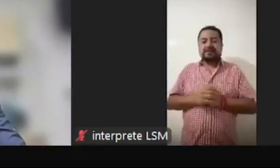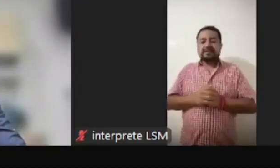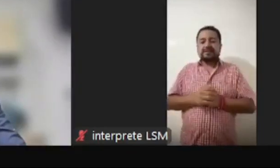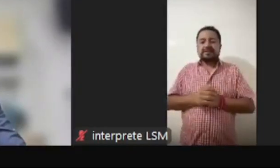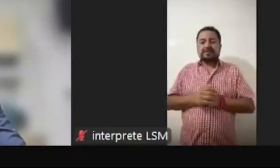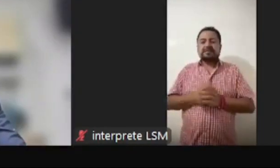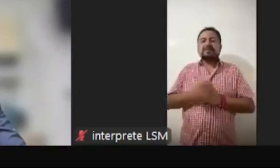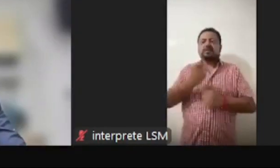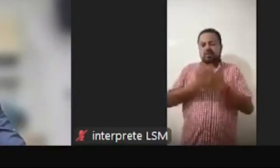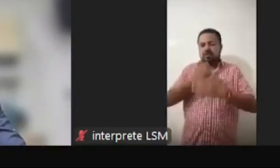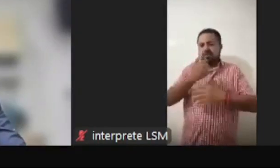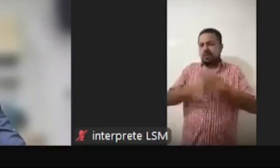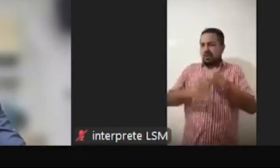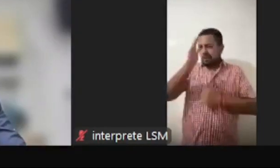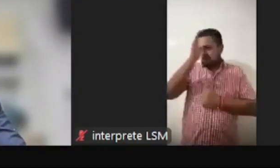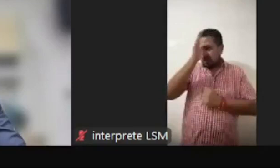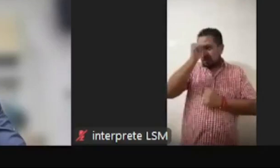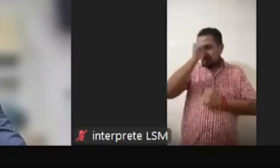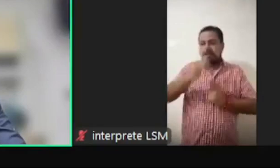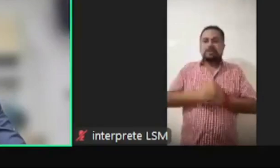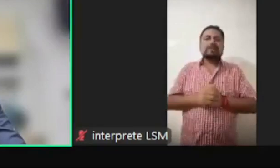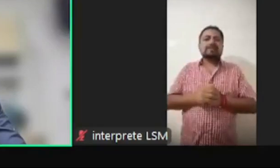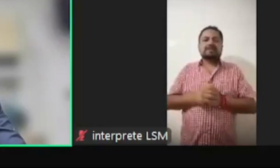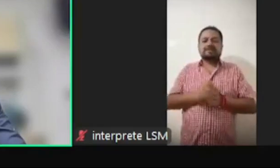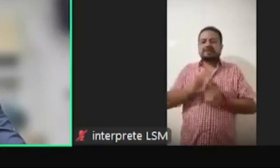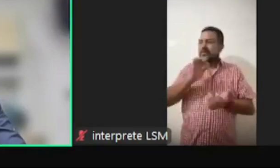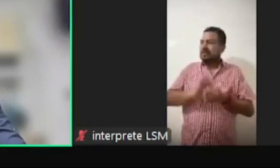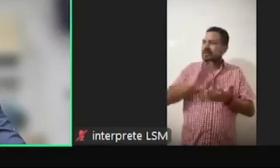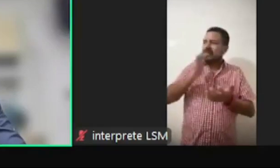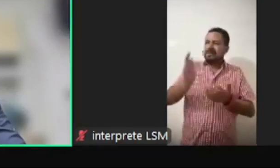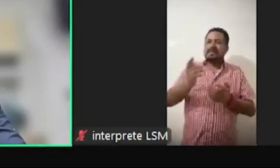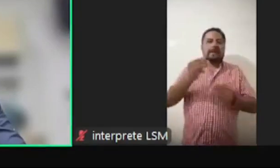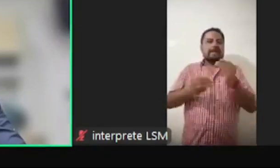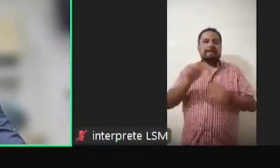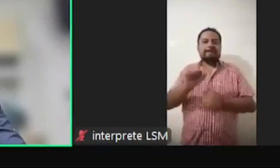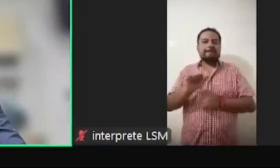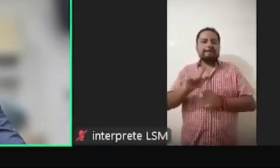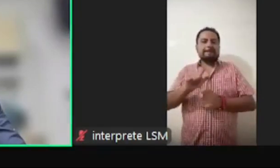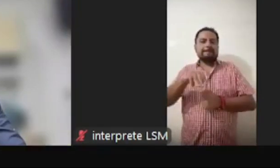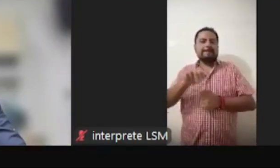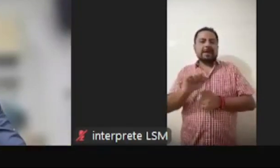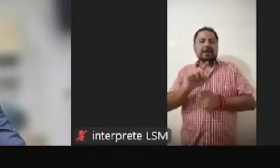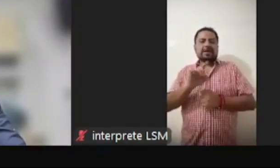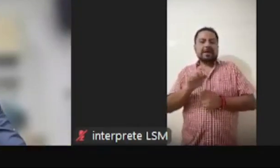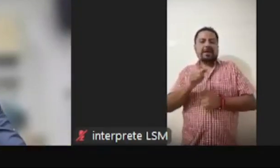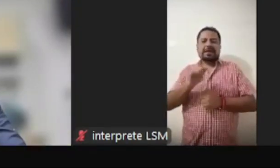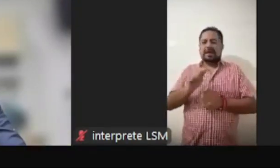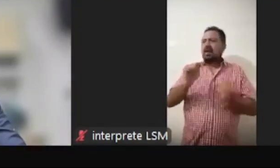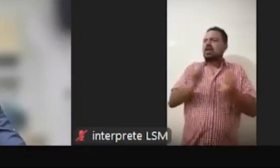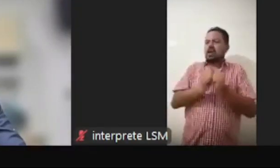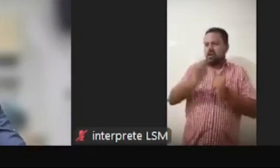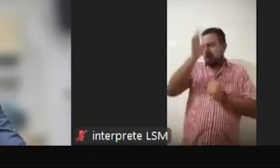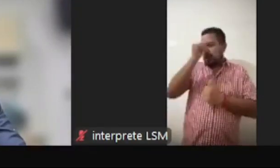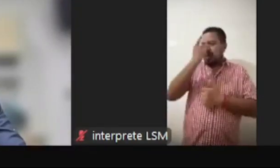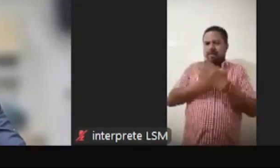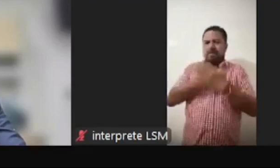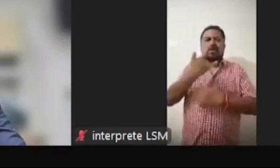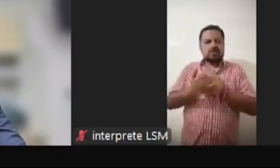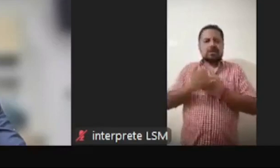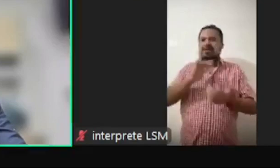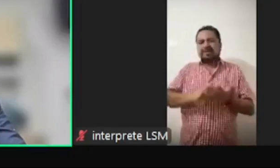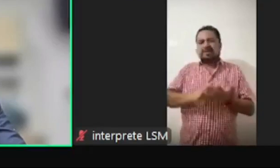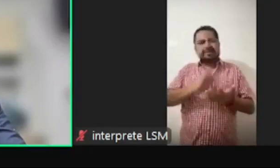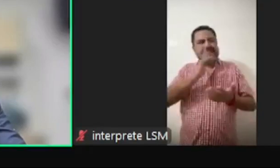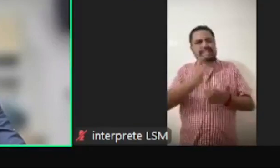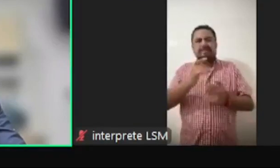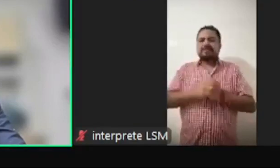el proyecto. Gracias, magistrado. Magistrada Almadelia Eugenio Alcaraz. A favor del proyecto. Gracias, magistrada.